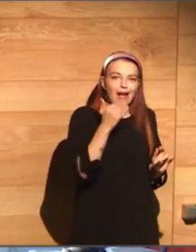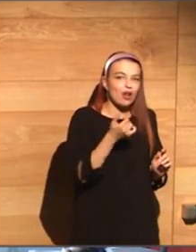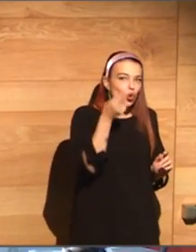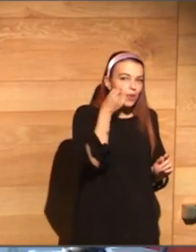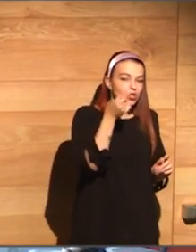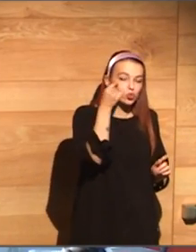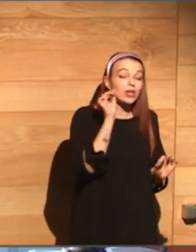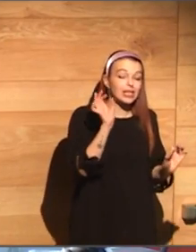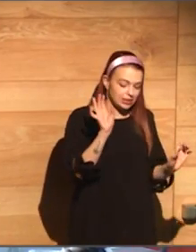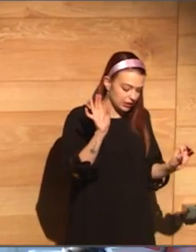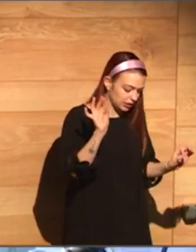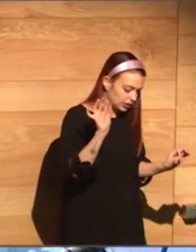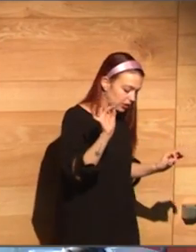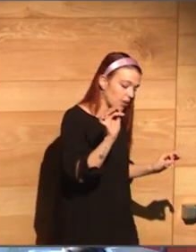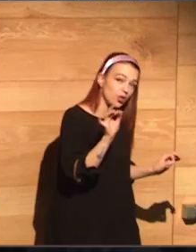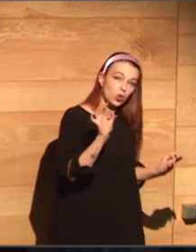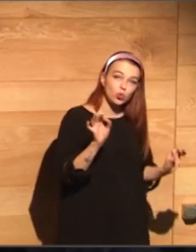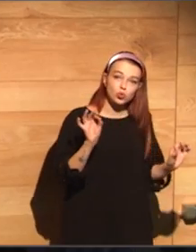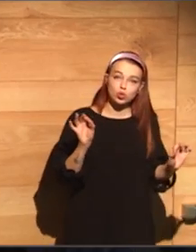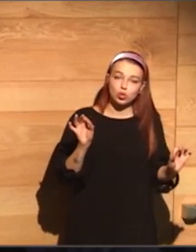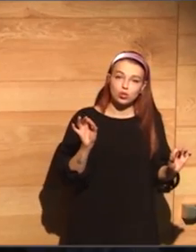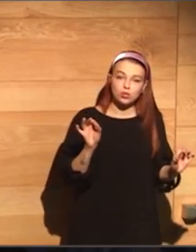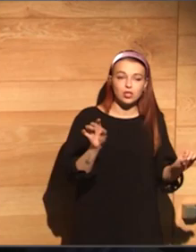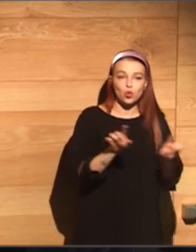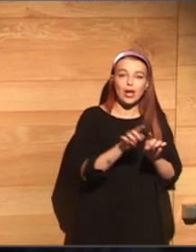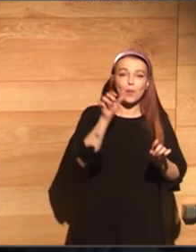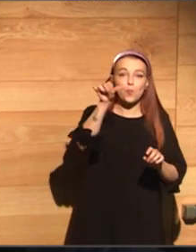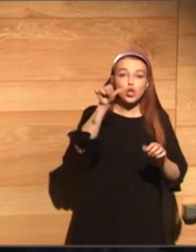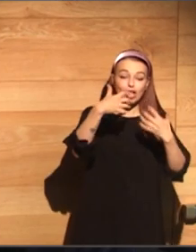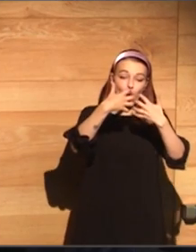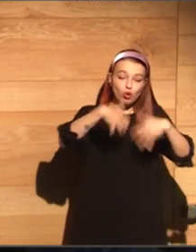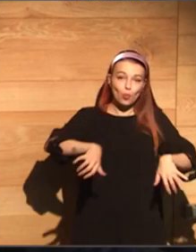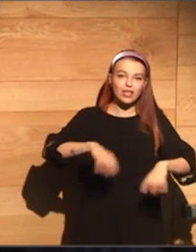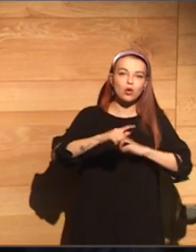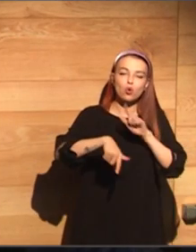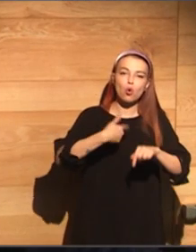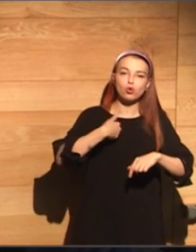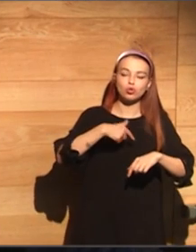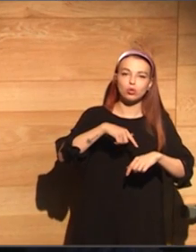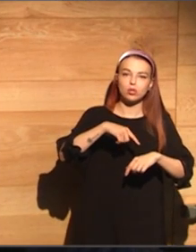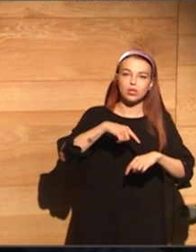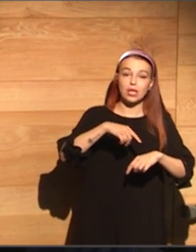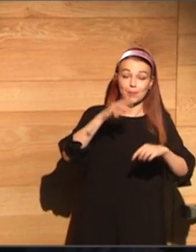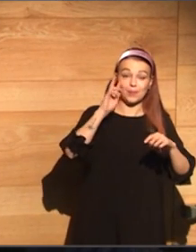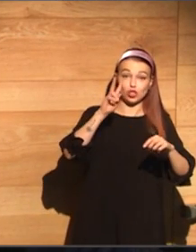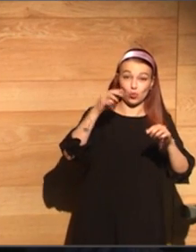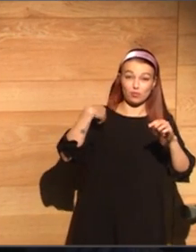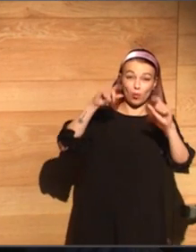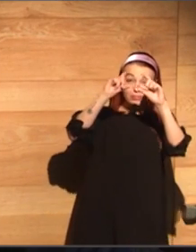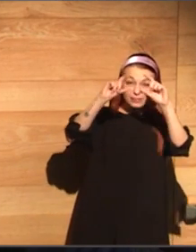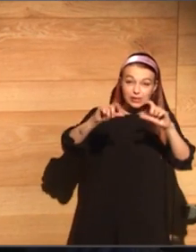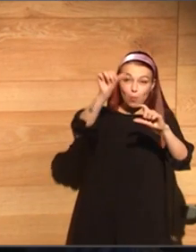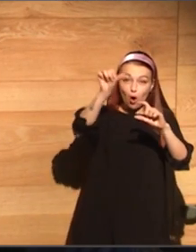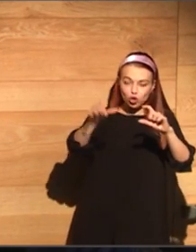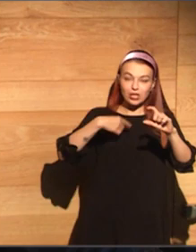ver con eso. Curiosamente, recordaba que era porteros automáticos. Me ha salido, sin embargo, ascensores al imaginar el panel con los botones. Eso es. Porque además,